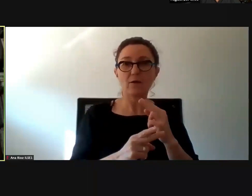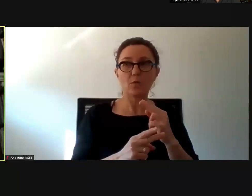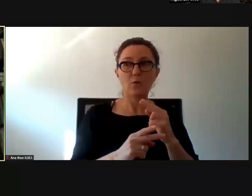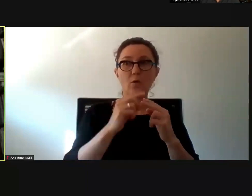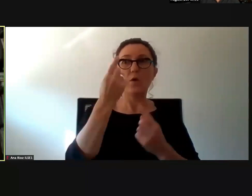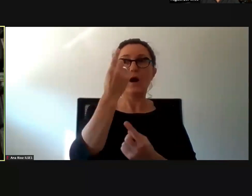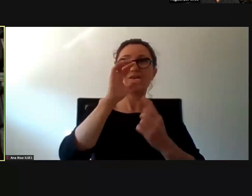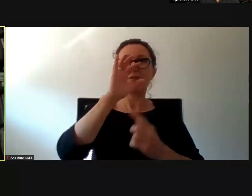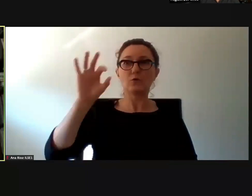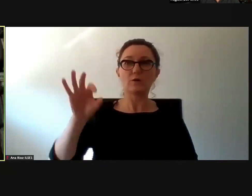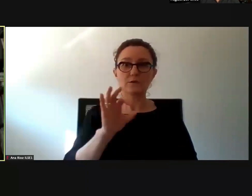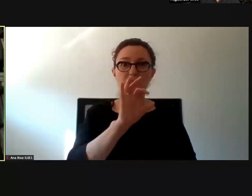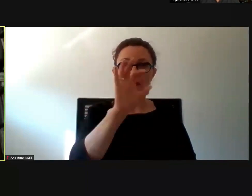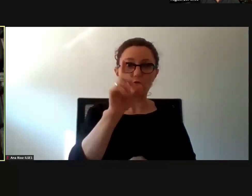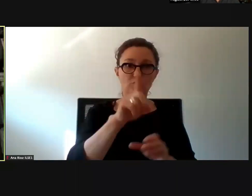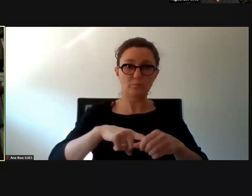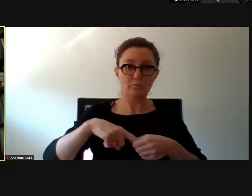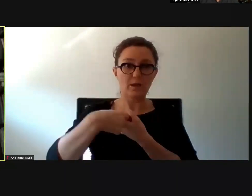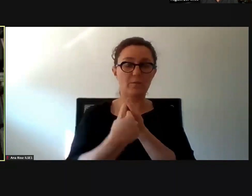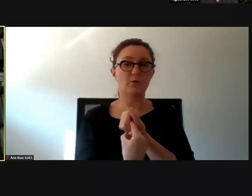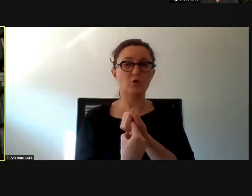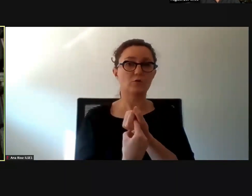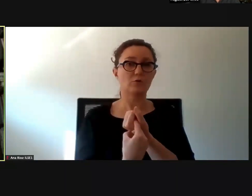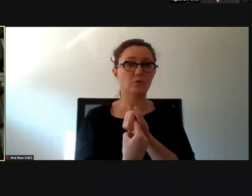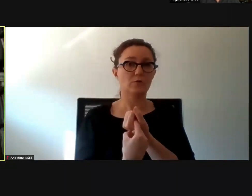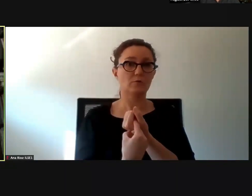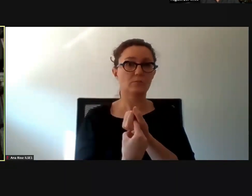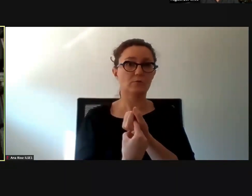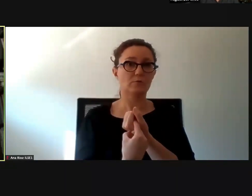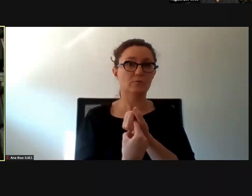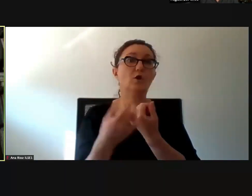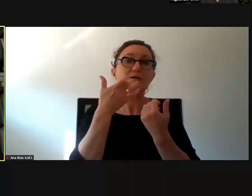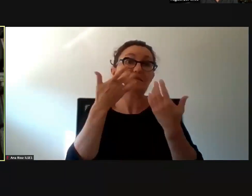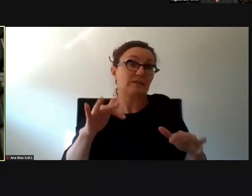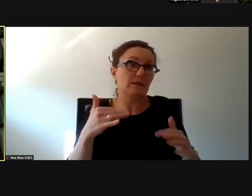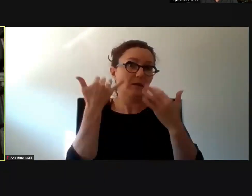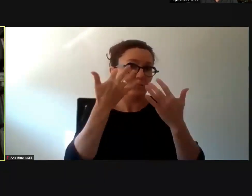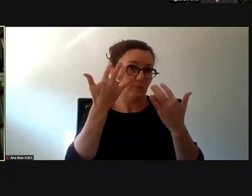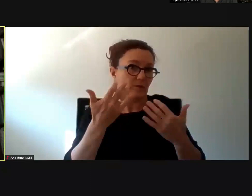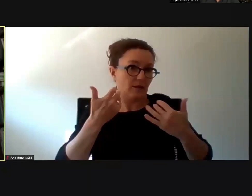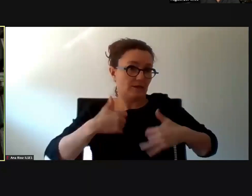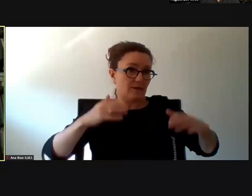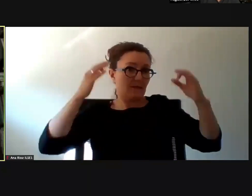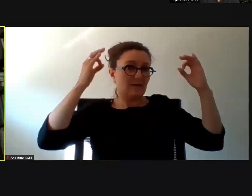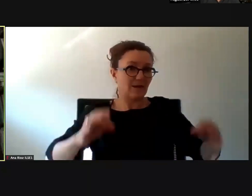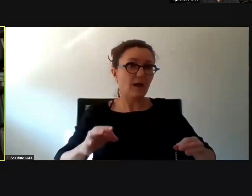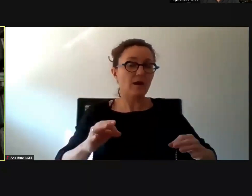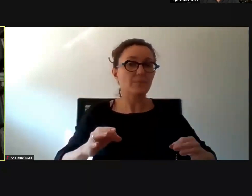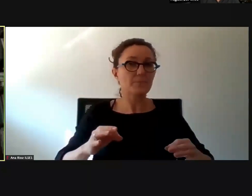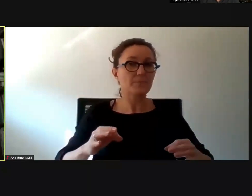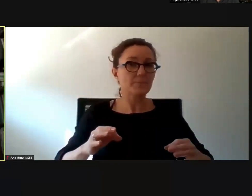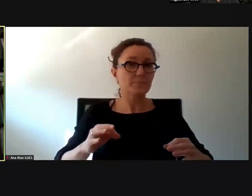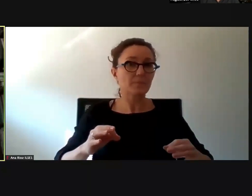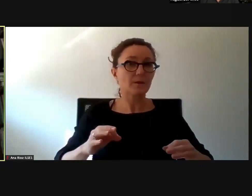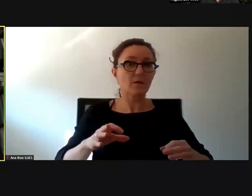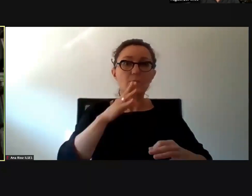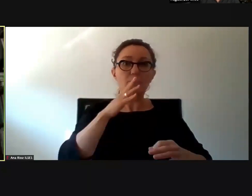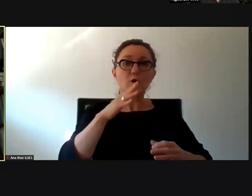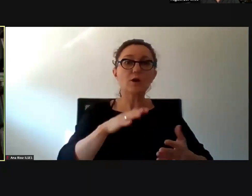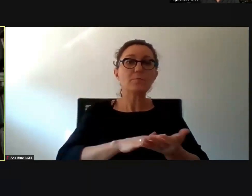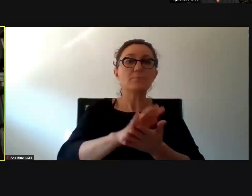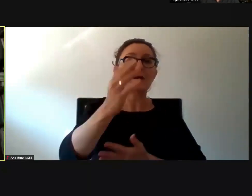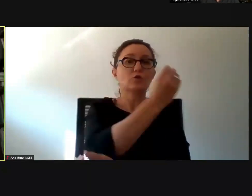miembros, salvo los que ya están convencidos, porque el argumento económico es un precio para conseguir